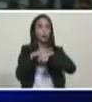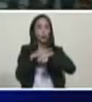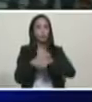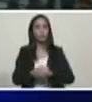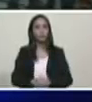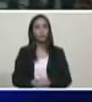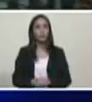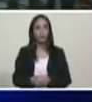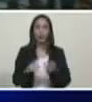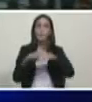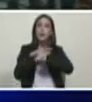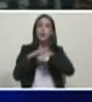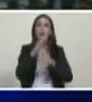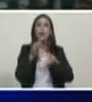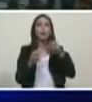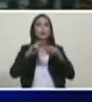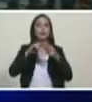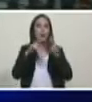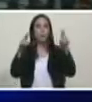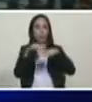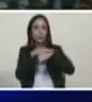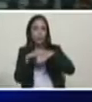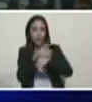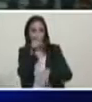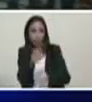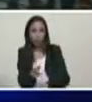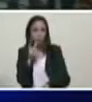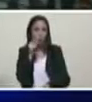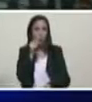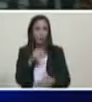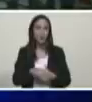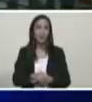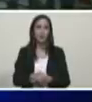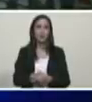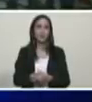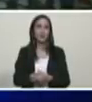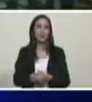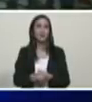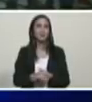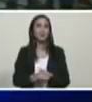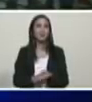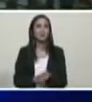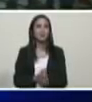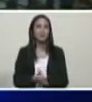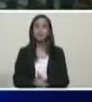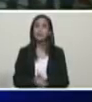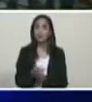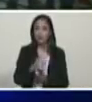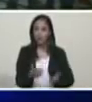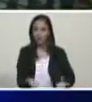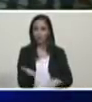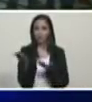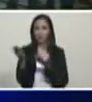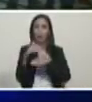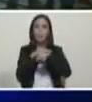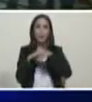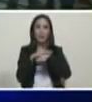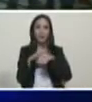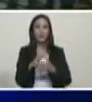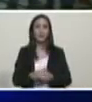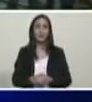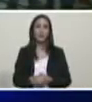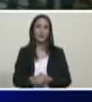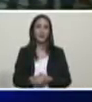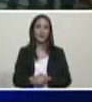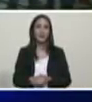de Interior, Justicia y Paz, ministro del Poder Popular, mayor general Reverol Torres,